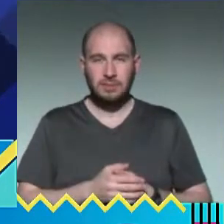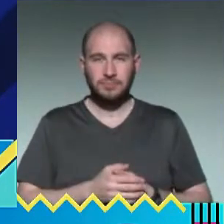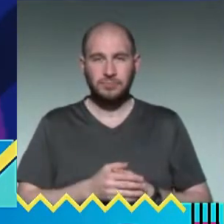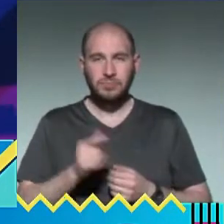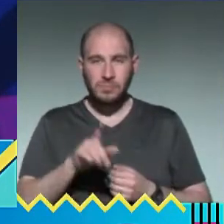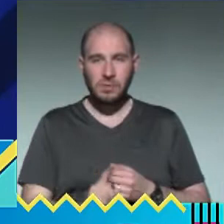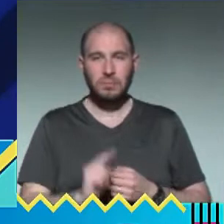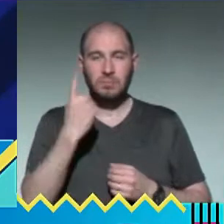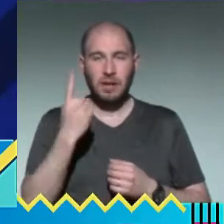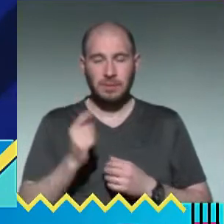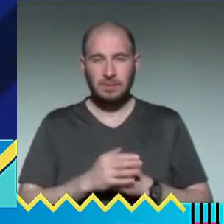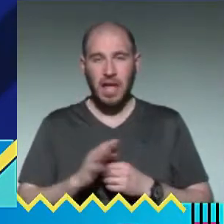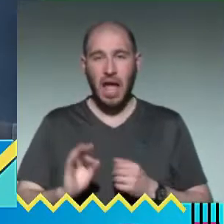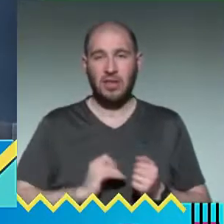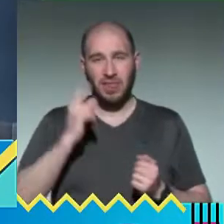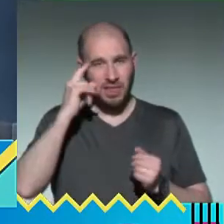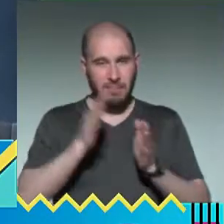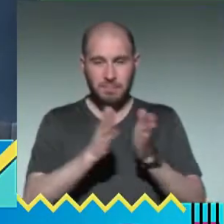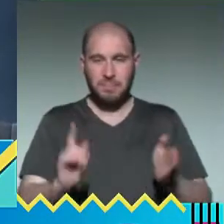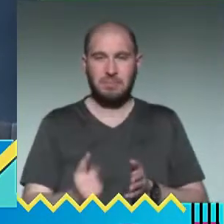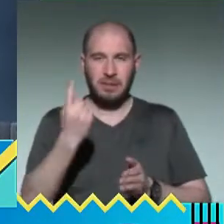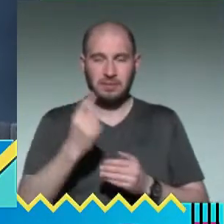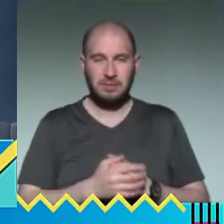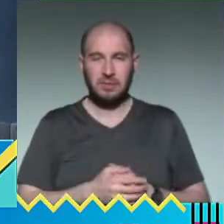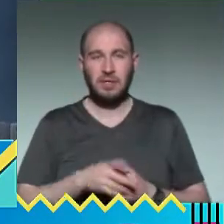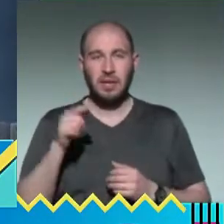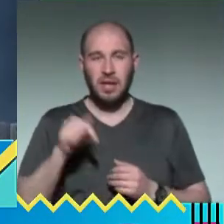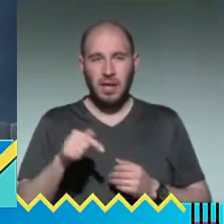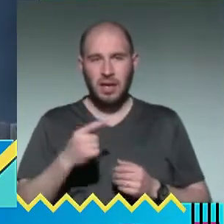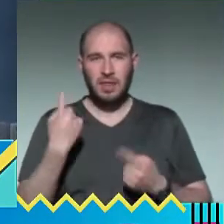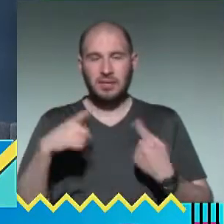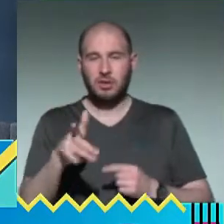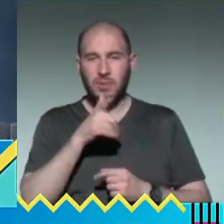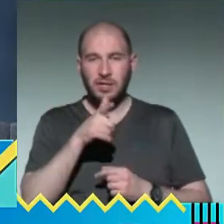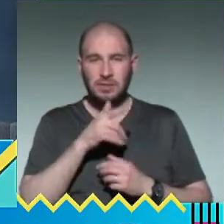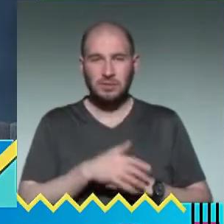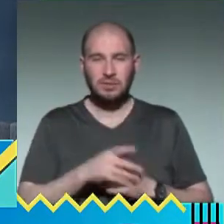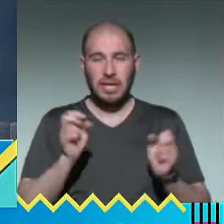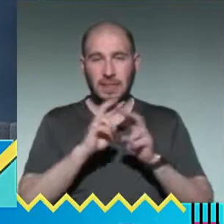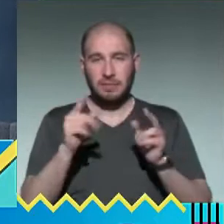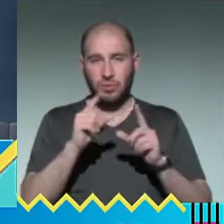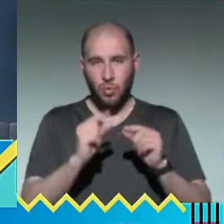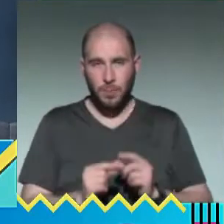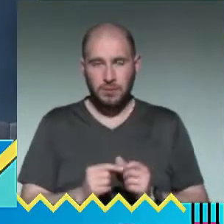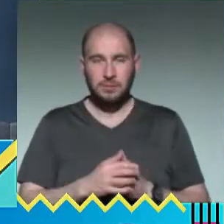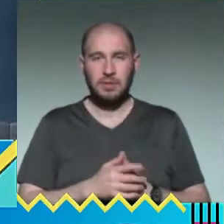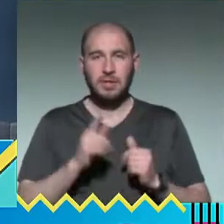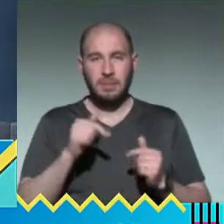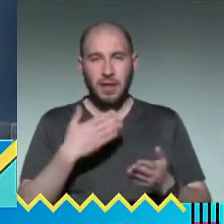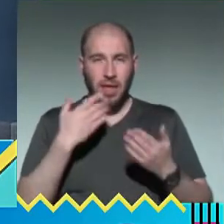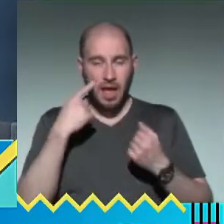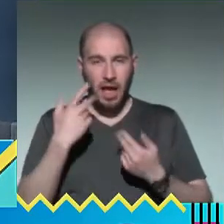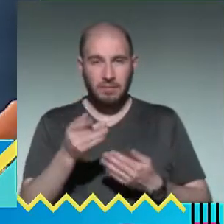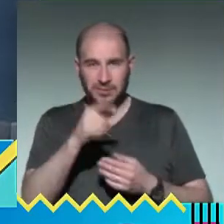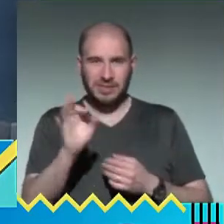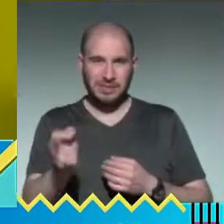por primera vez en 10 años. Así que de esta manera abrimos distintos parecidos con estos números y que por supuesto lo vamos a ver con